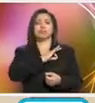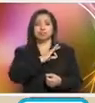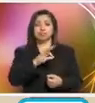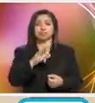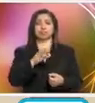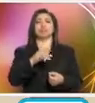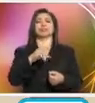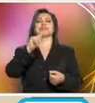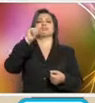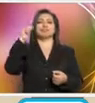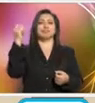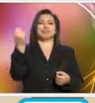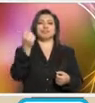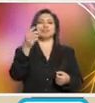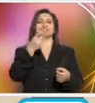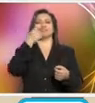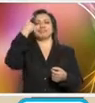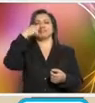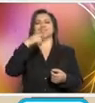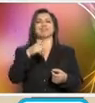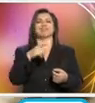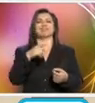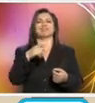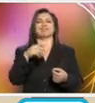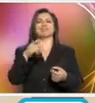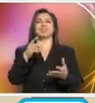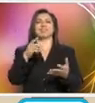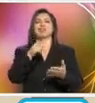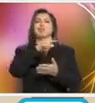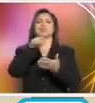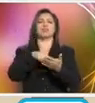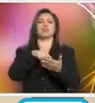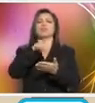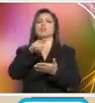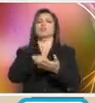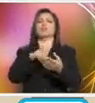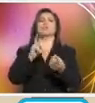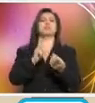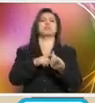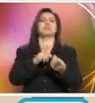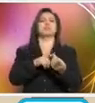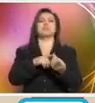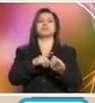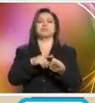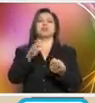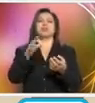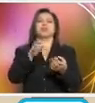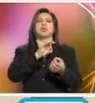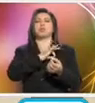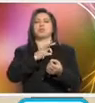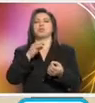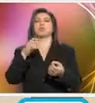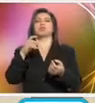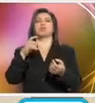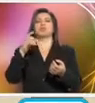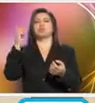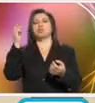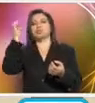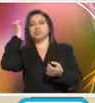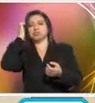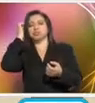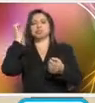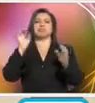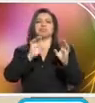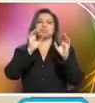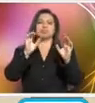la tecnología prácticamente para definir qué lugares puedo ir a conocer, cuáles son prácticos en términos de cercanía, de costo,